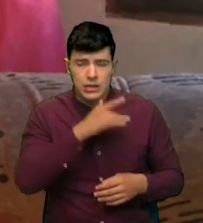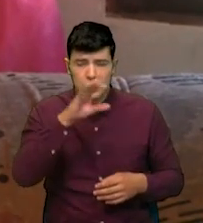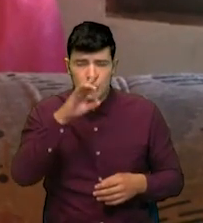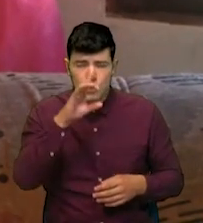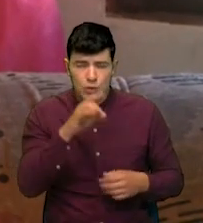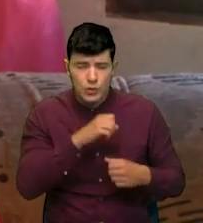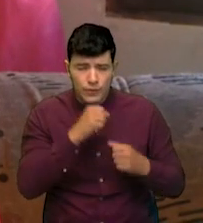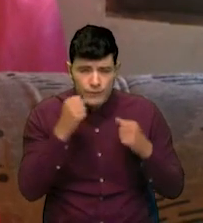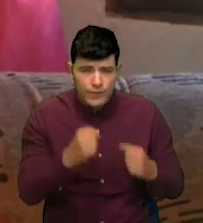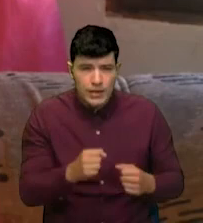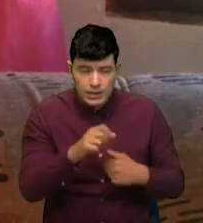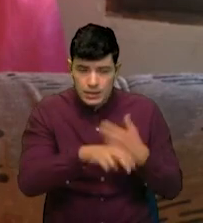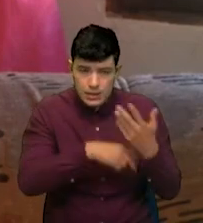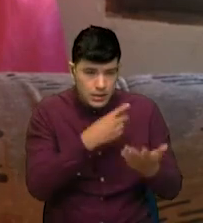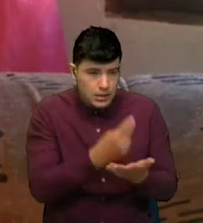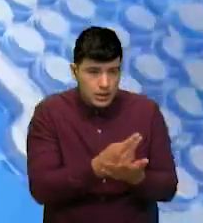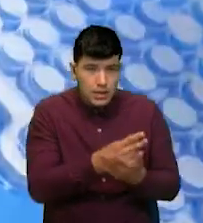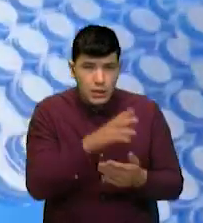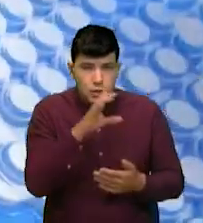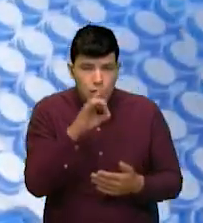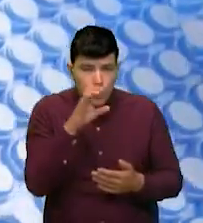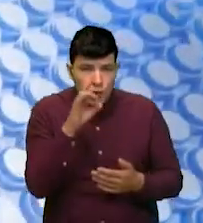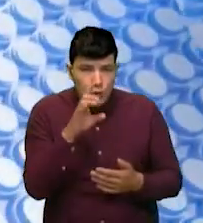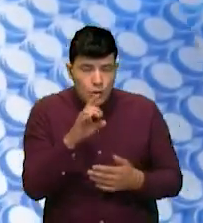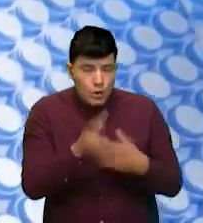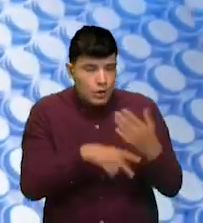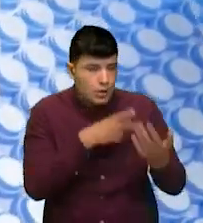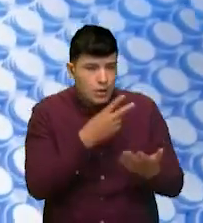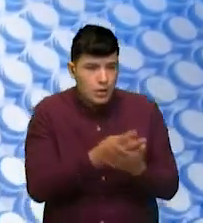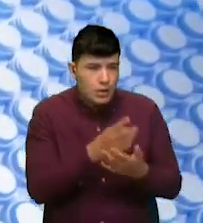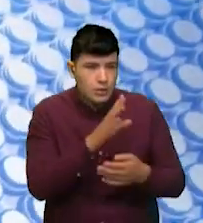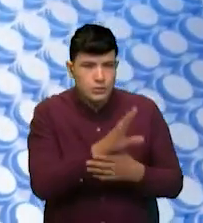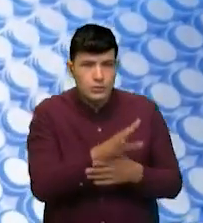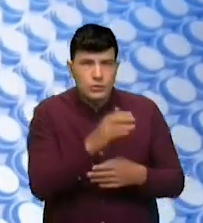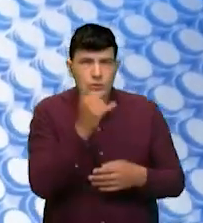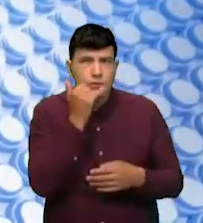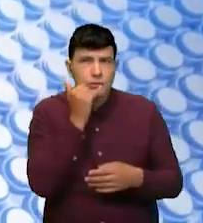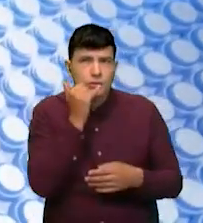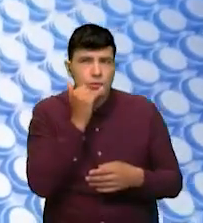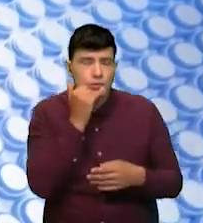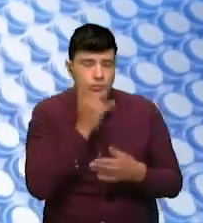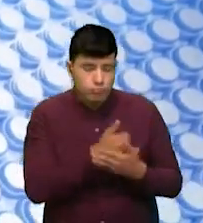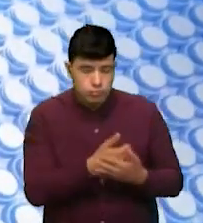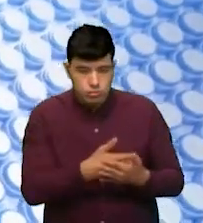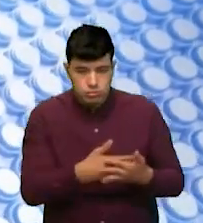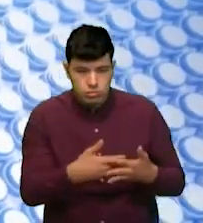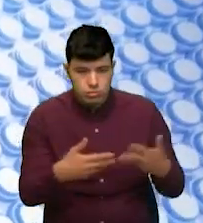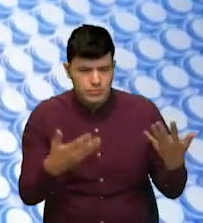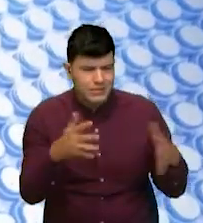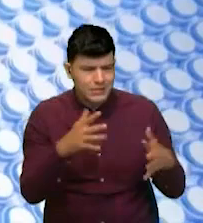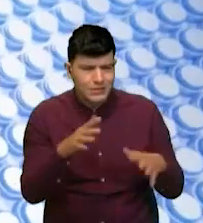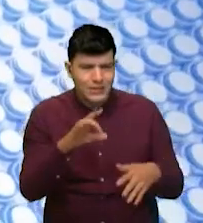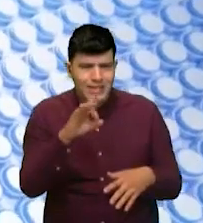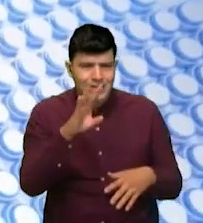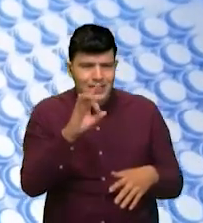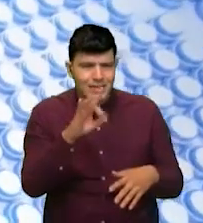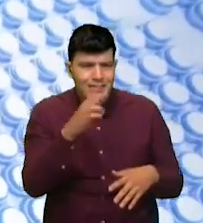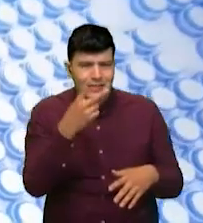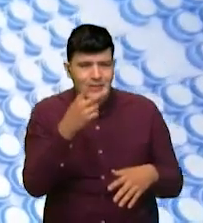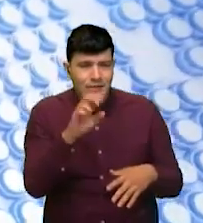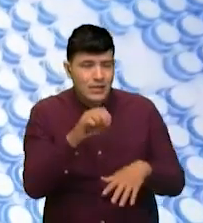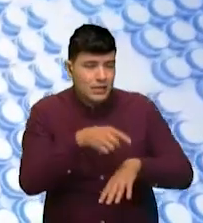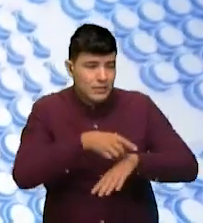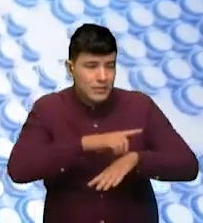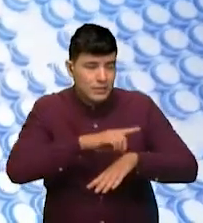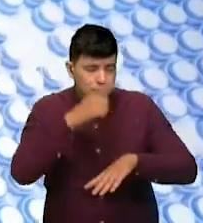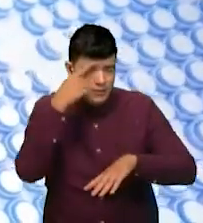cayó del mismo dolor y de la caída el se orinó duró como 15 20 minutos